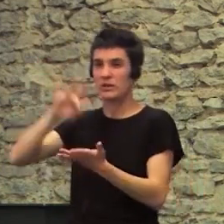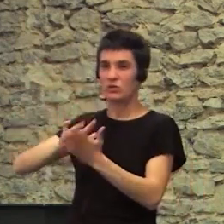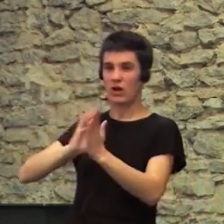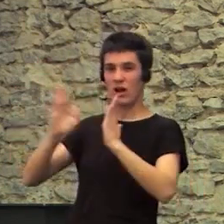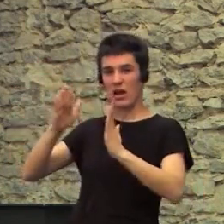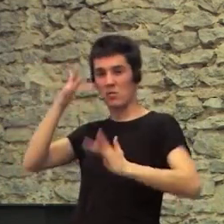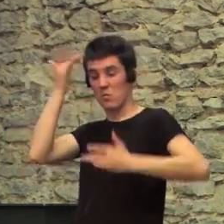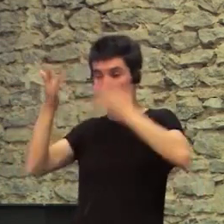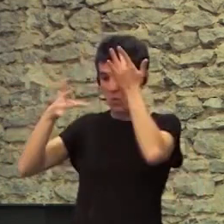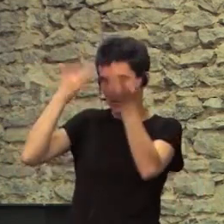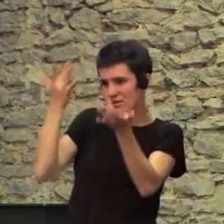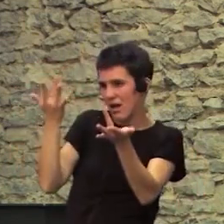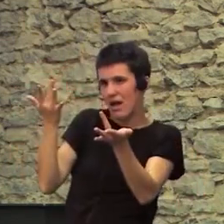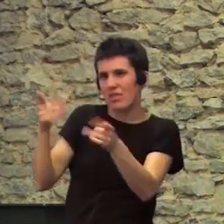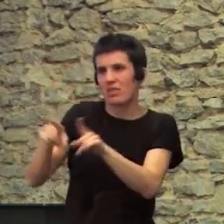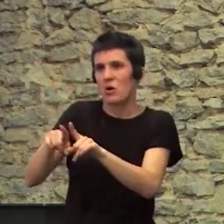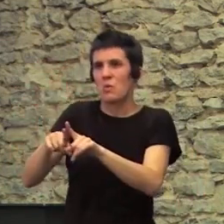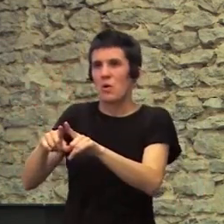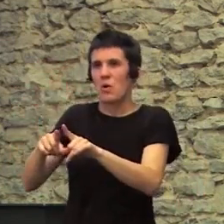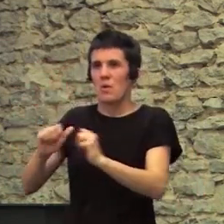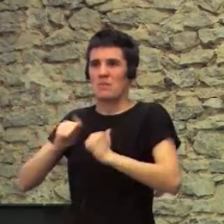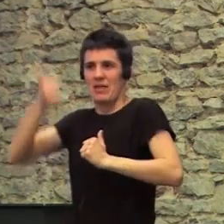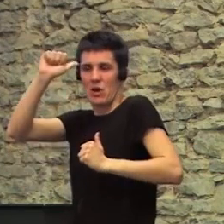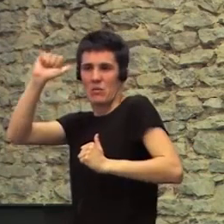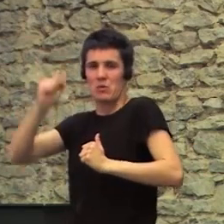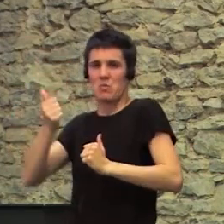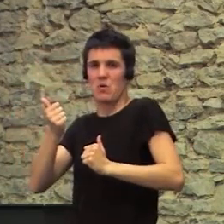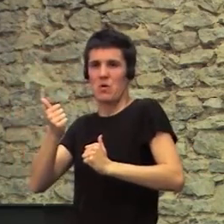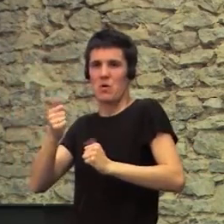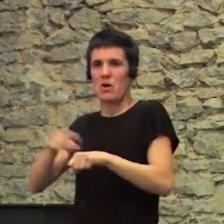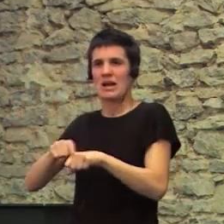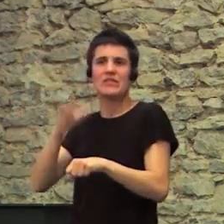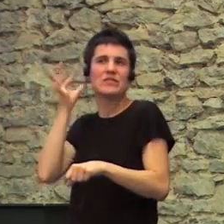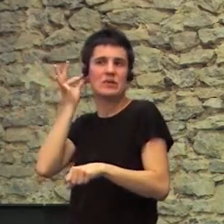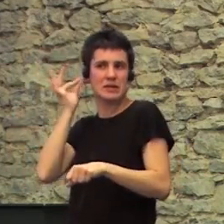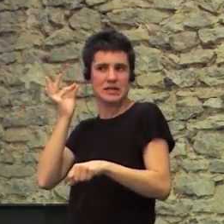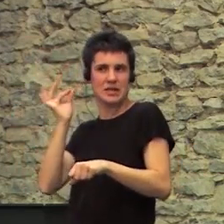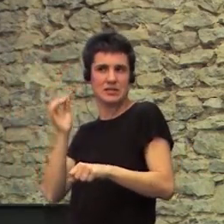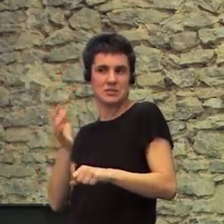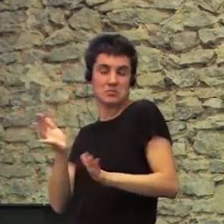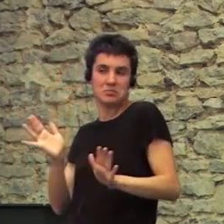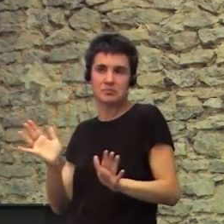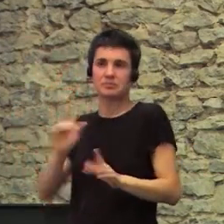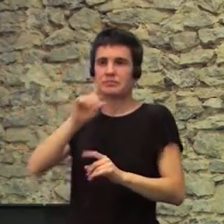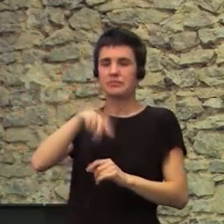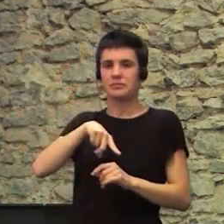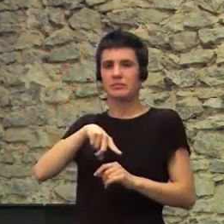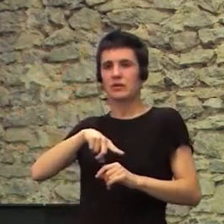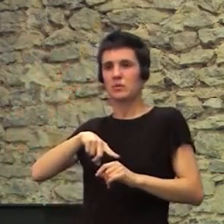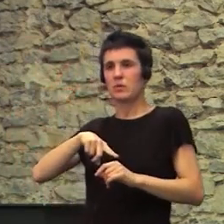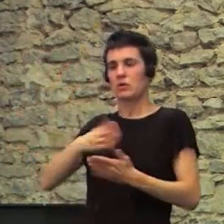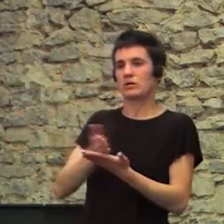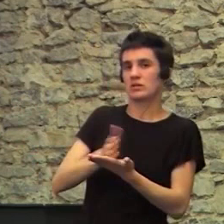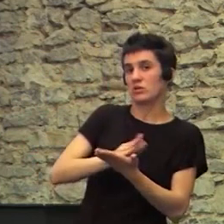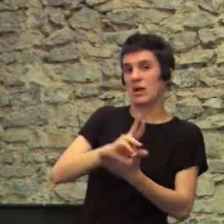la pubertad que había pues como cierta feminización de los niños, de los adolescentes, intersexualidad viriloide en el climaterio